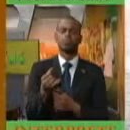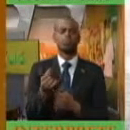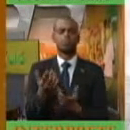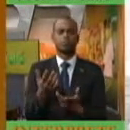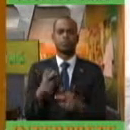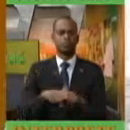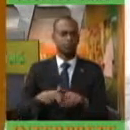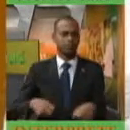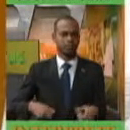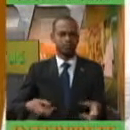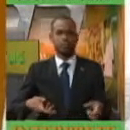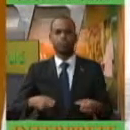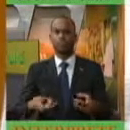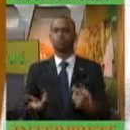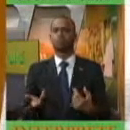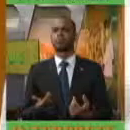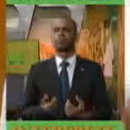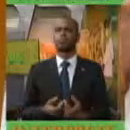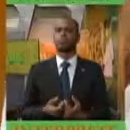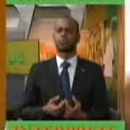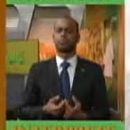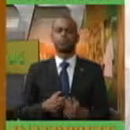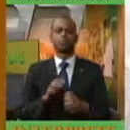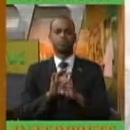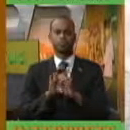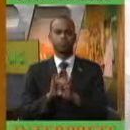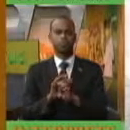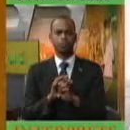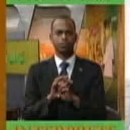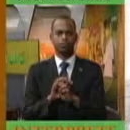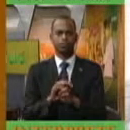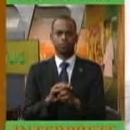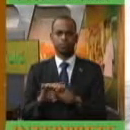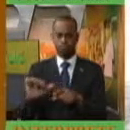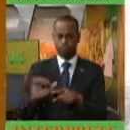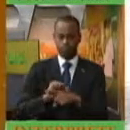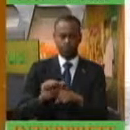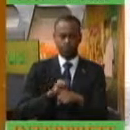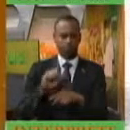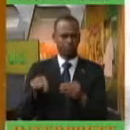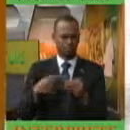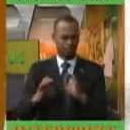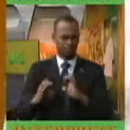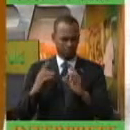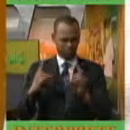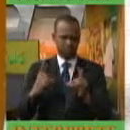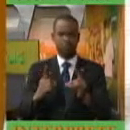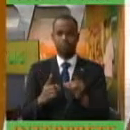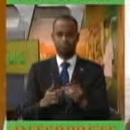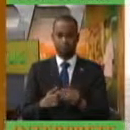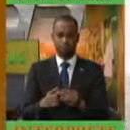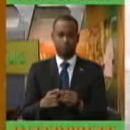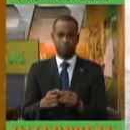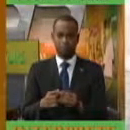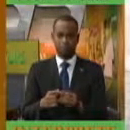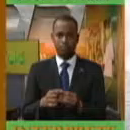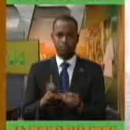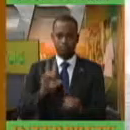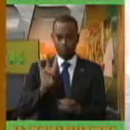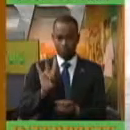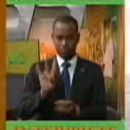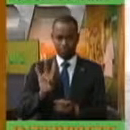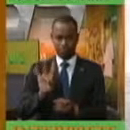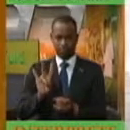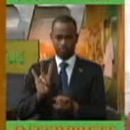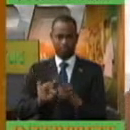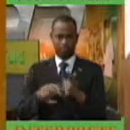como silla de ruedas, por ejemplo, las capacitaciones en el área de educación, que por ejemplo, 7 compañeros